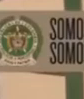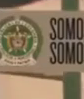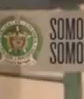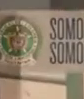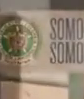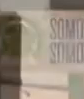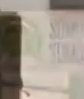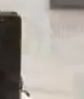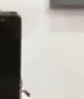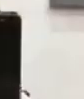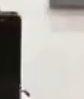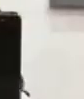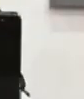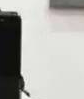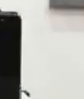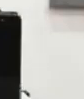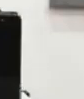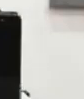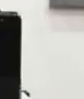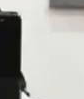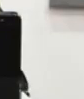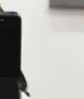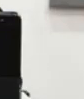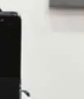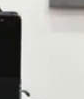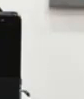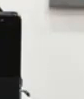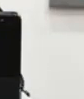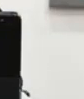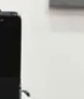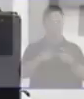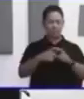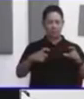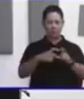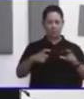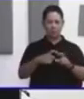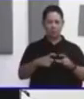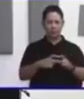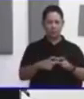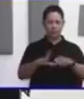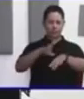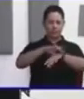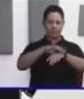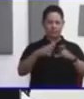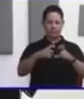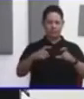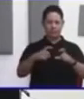como excusa el aislamiento preventivo de los últimos 4 meses cuando su seguro obligatorio ha expirado